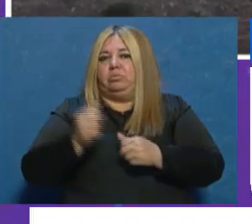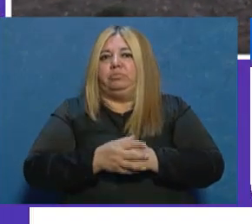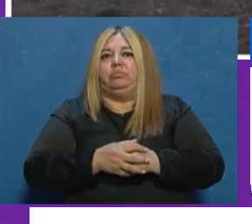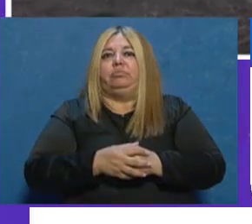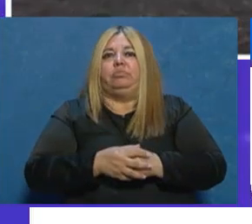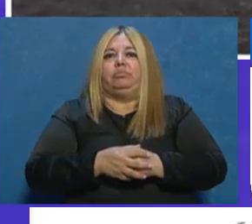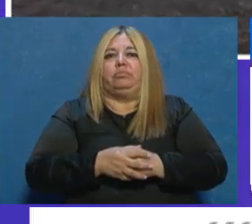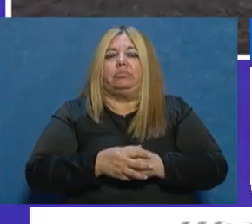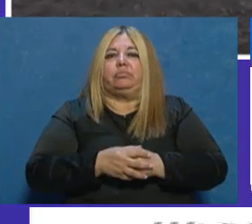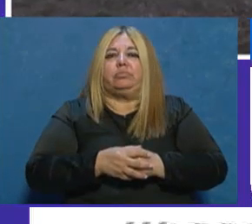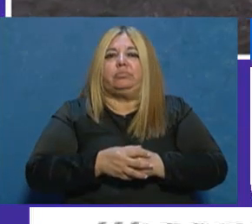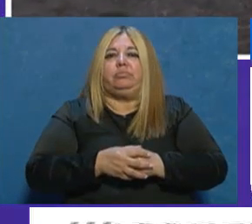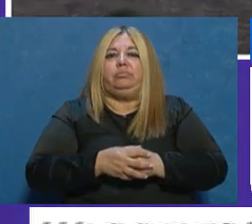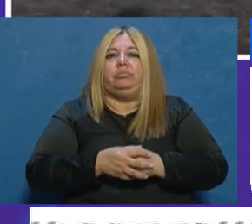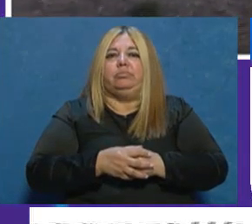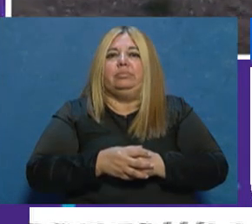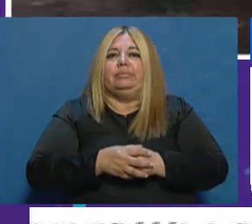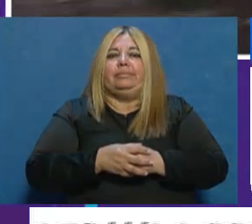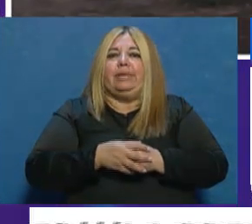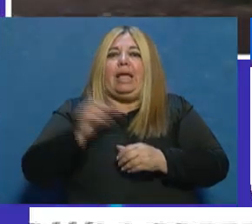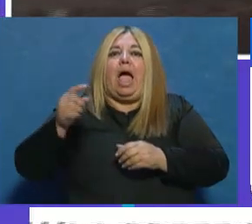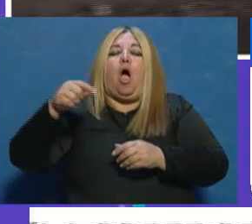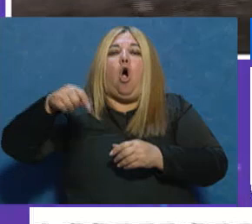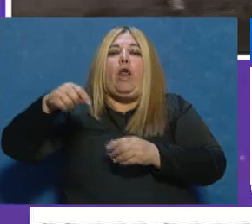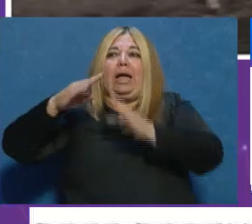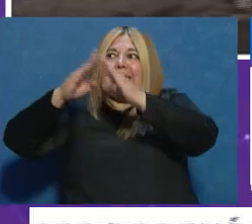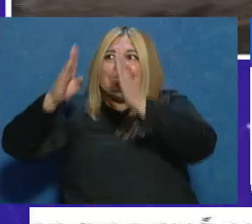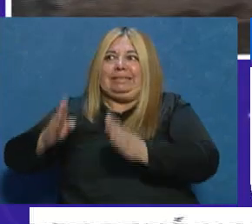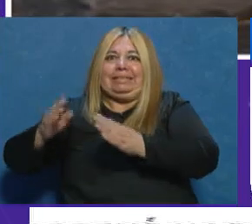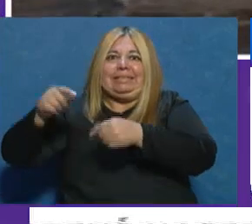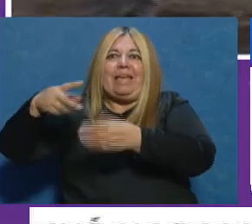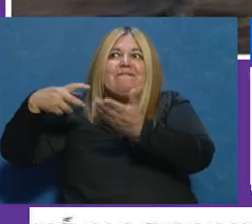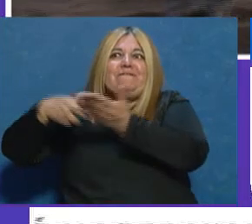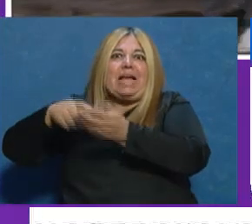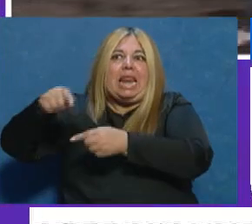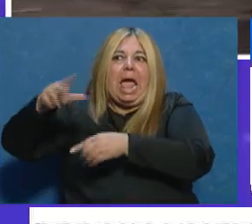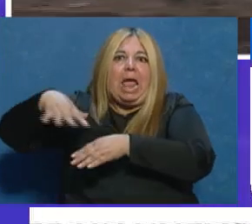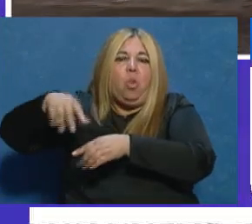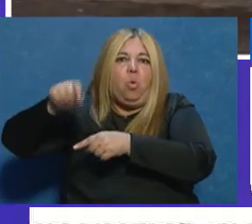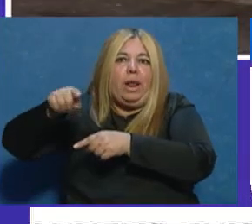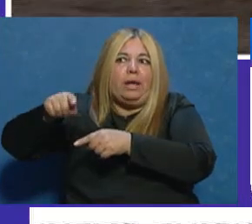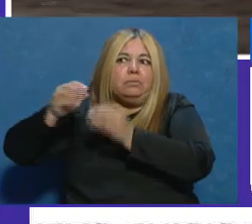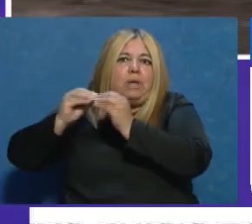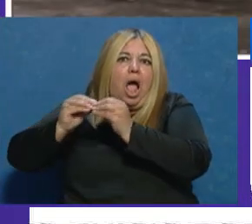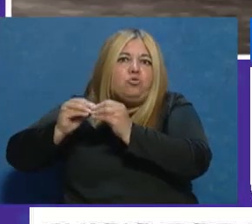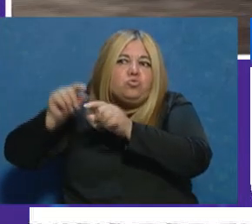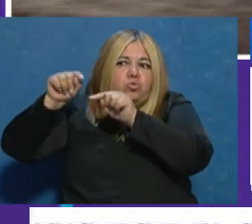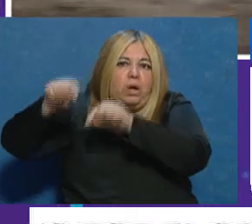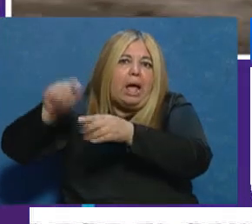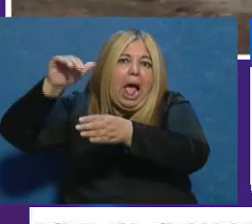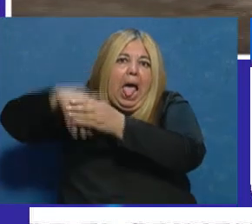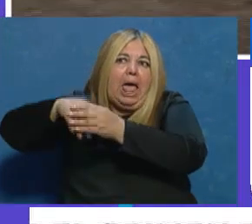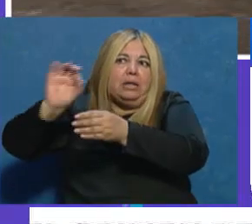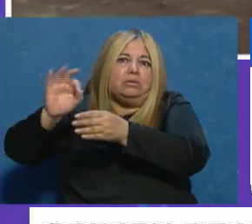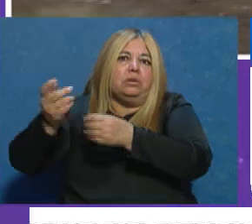pasa fundamentalmente por ese edificio, por la Fiscalía de Tunuyán, donde finalmente se ha dado